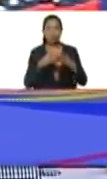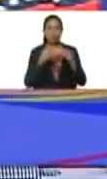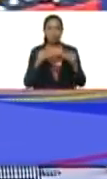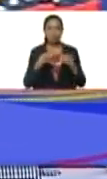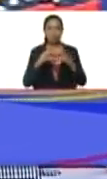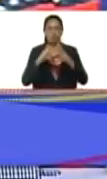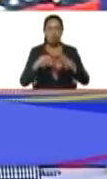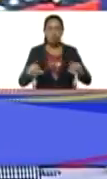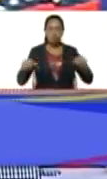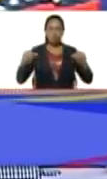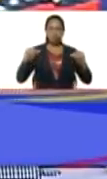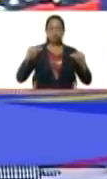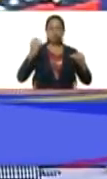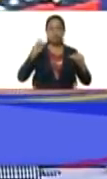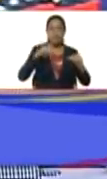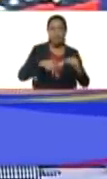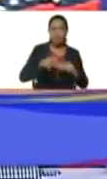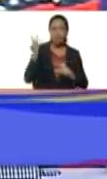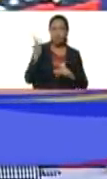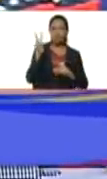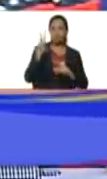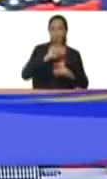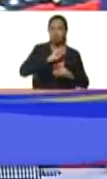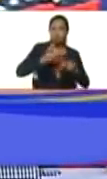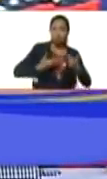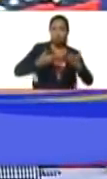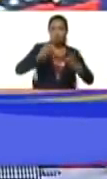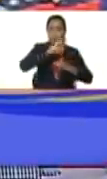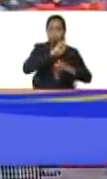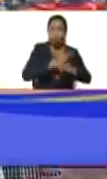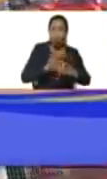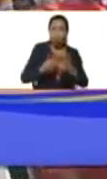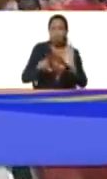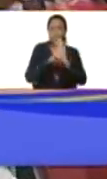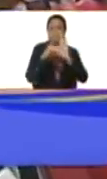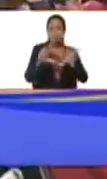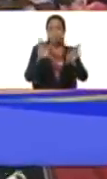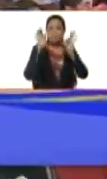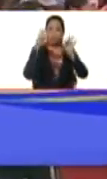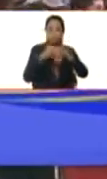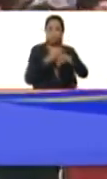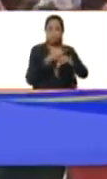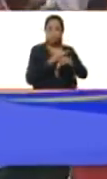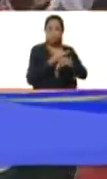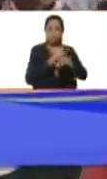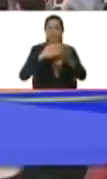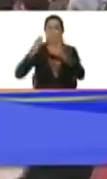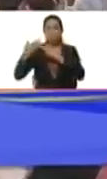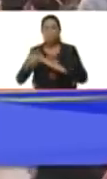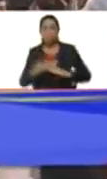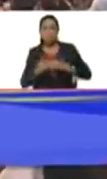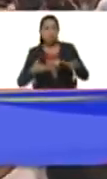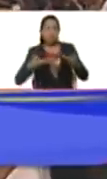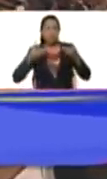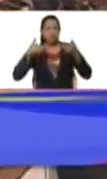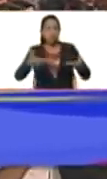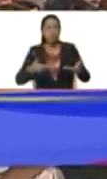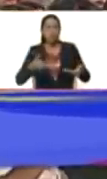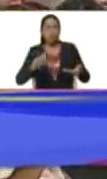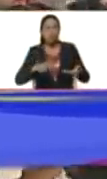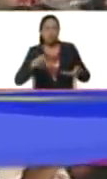el territorio nacional y darle poderes a través de una ley especial de gobiernos comunitarios. Darle